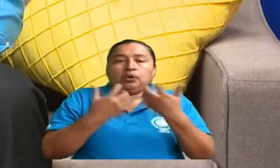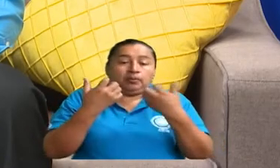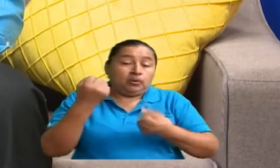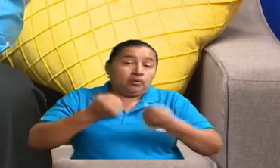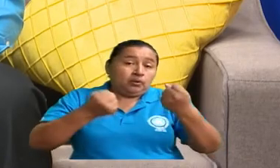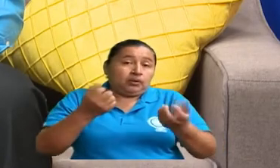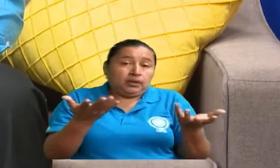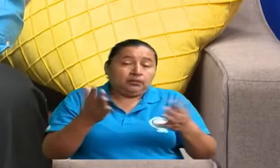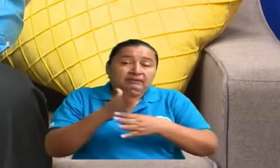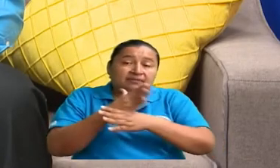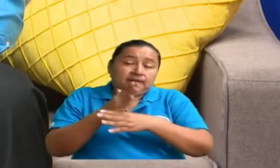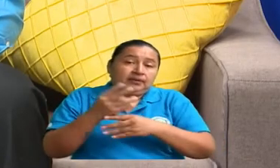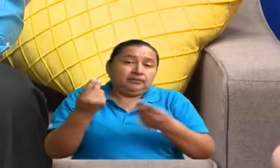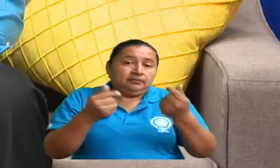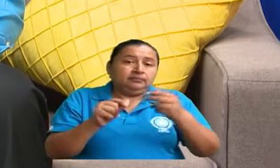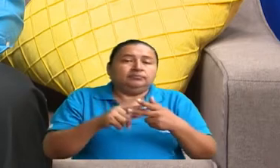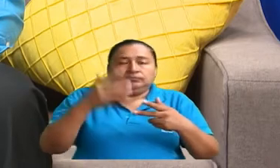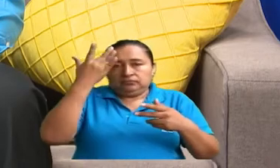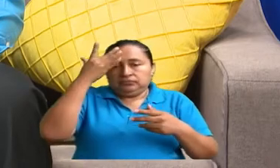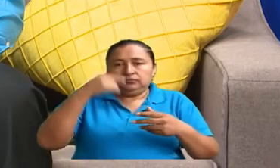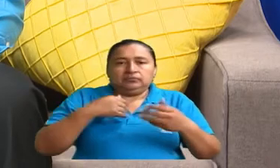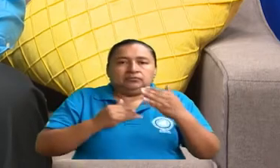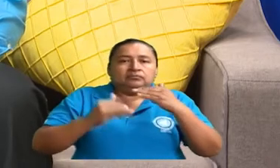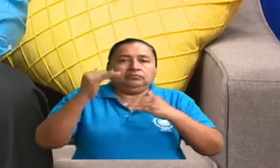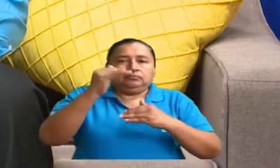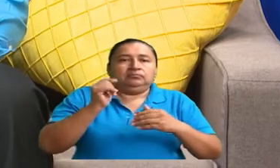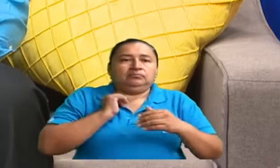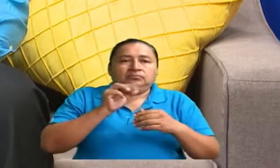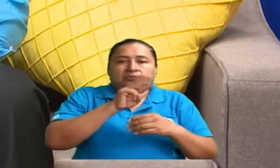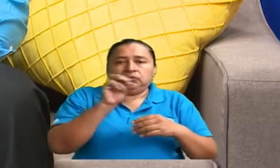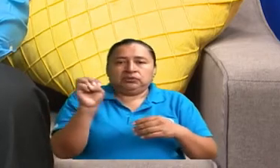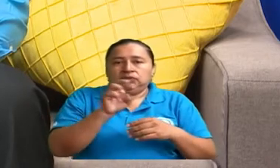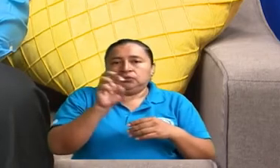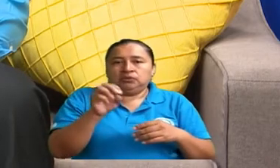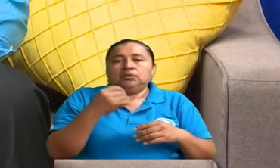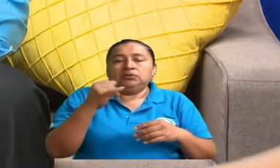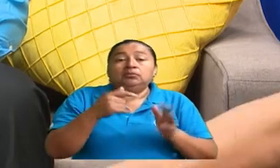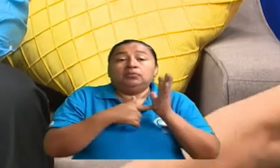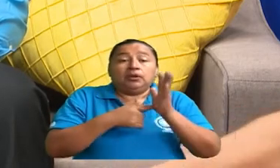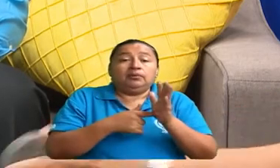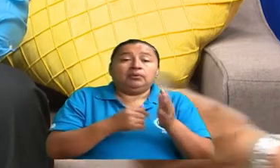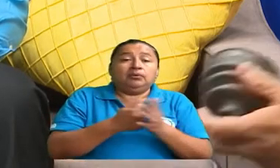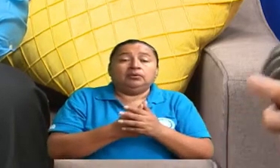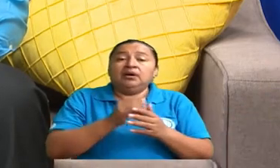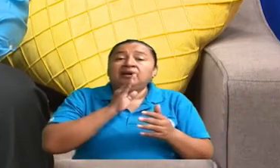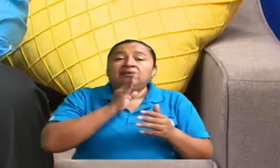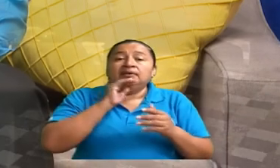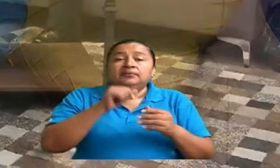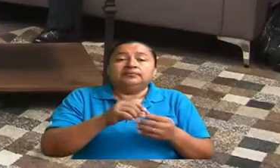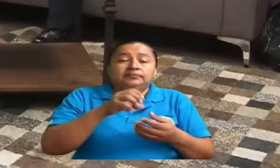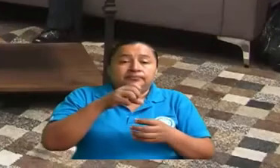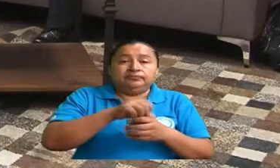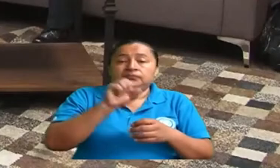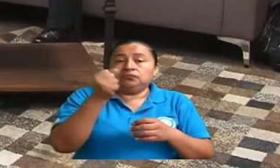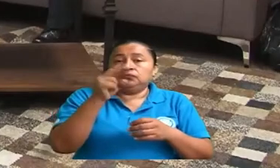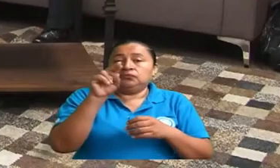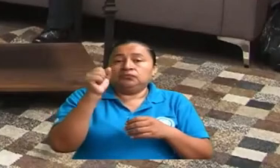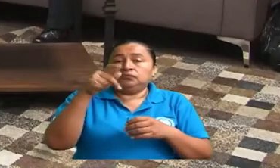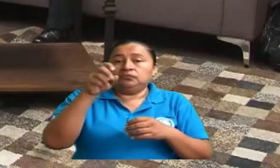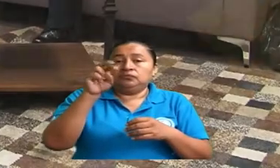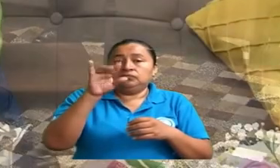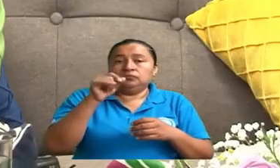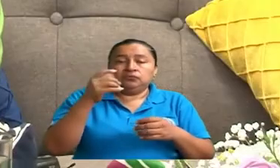automóviles. Claro, claro. Entiendo que eso ya sobrepasa los 700 Córdoba. Sí, ¿no? Sí, casi. Por ejemplo, hablar de todo lo que